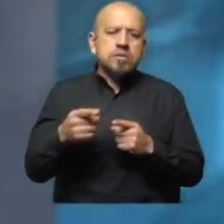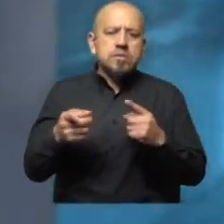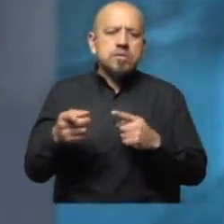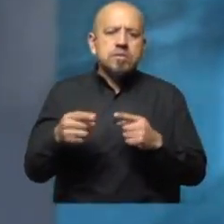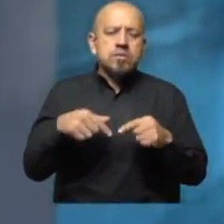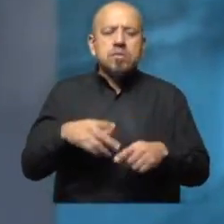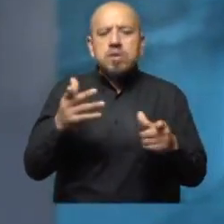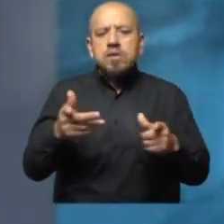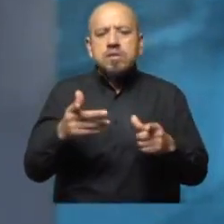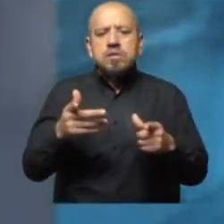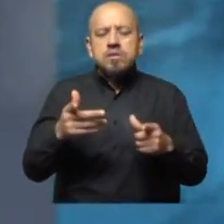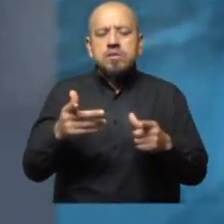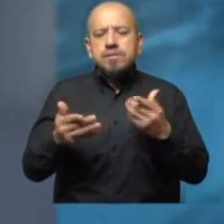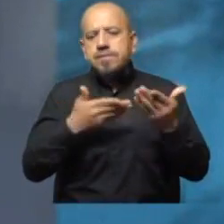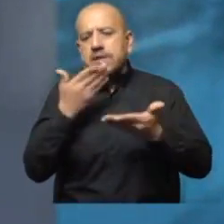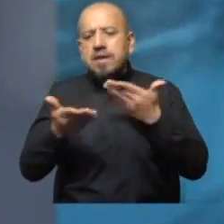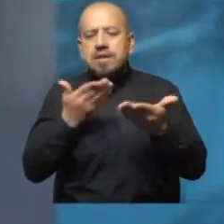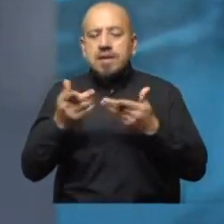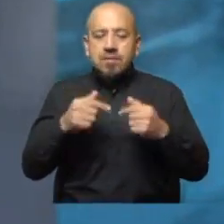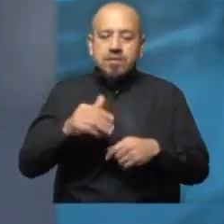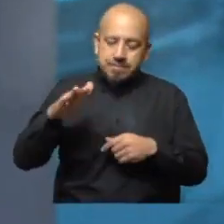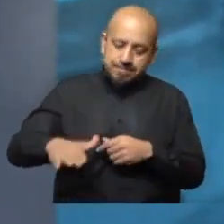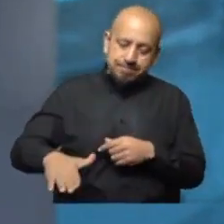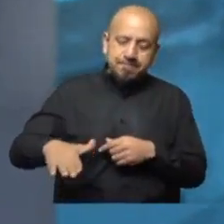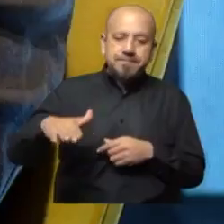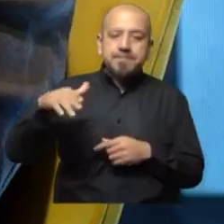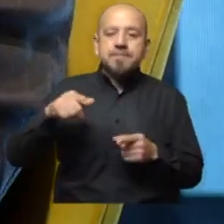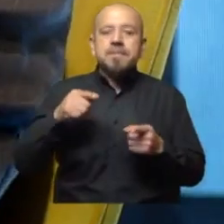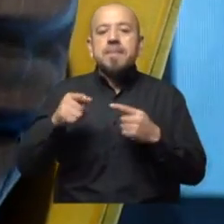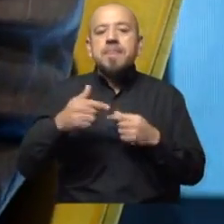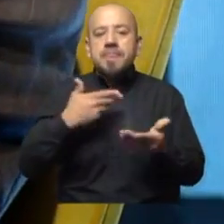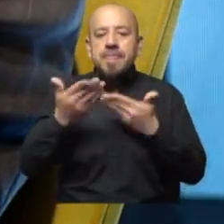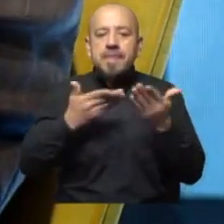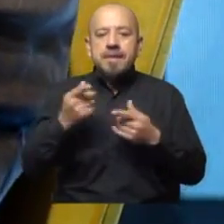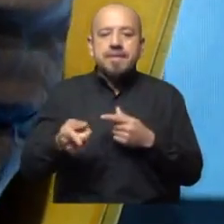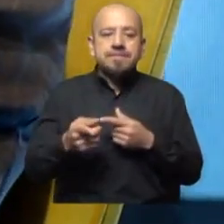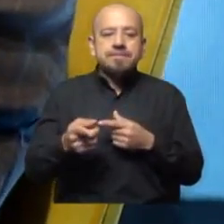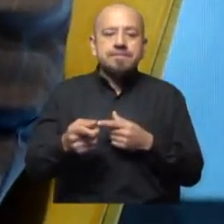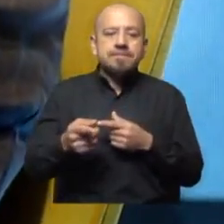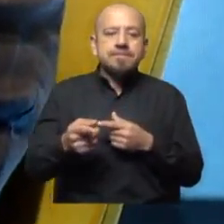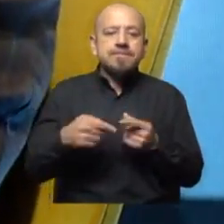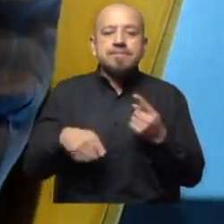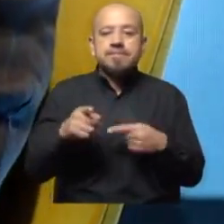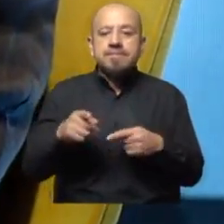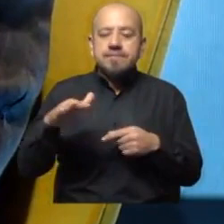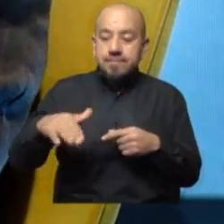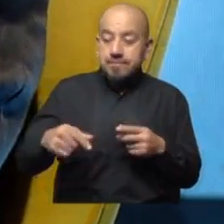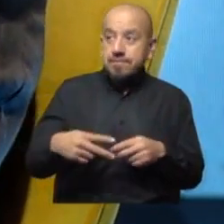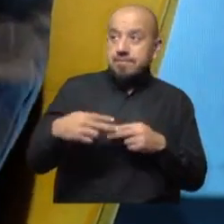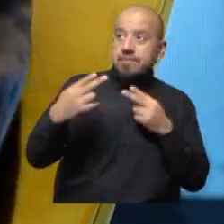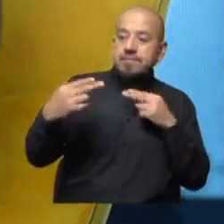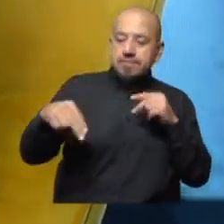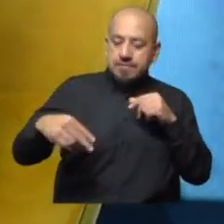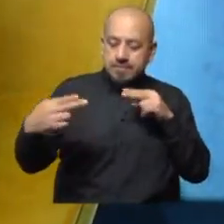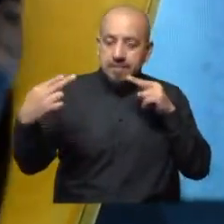estás cantando el pse tango al gato no está seduciendo aún a un chico que te mira apasionado